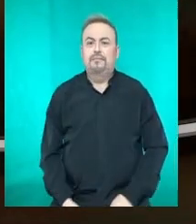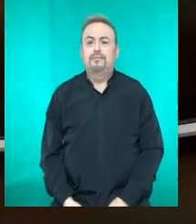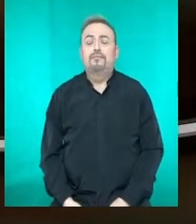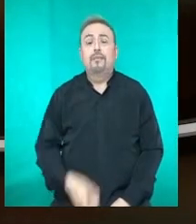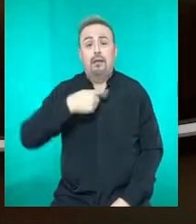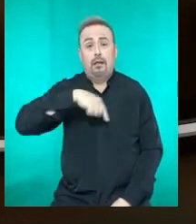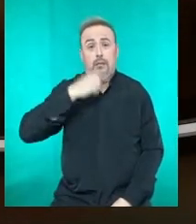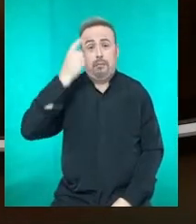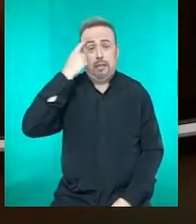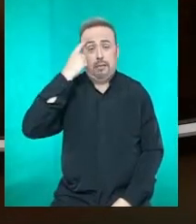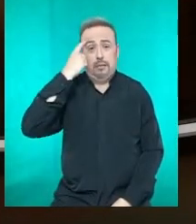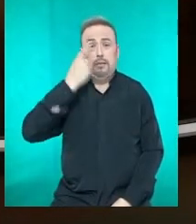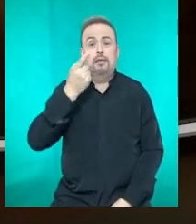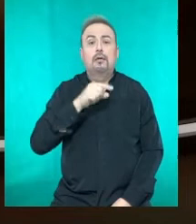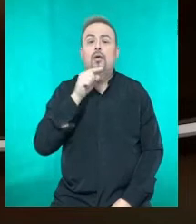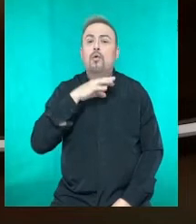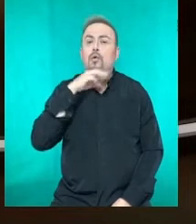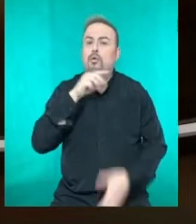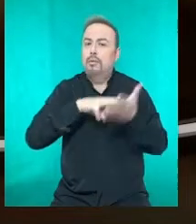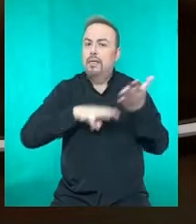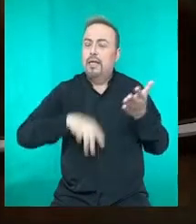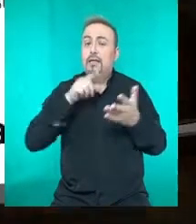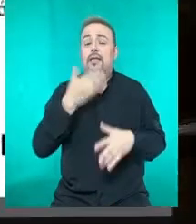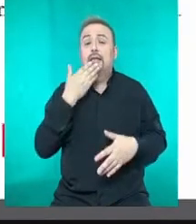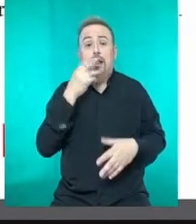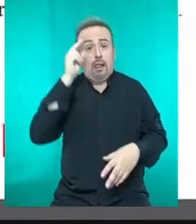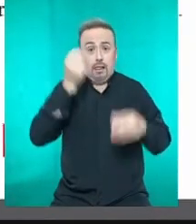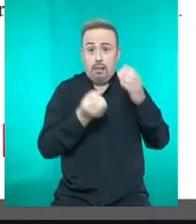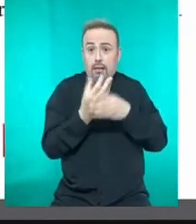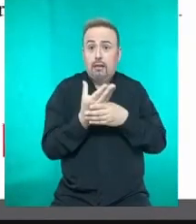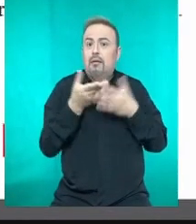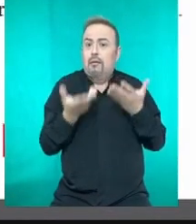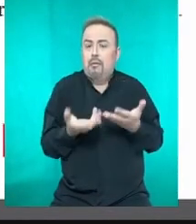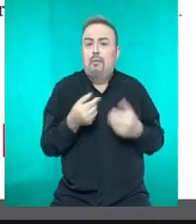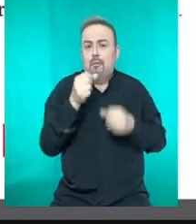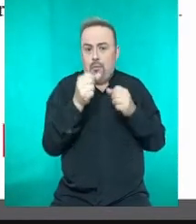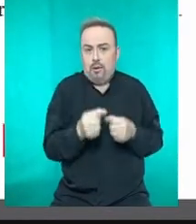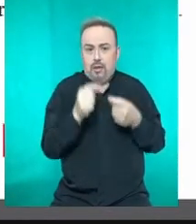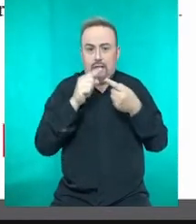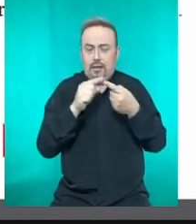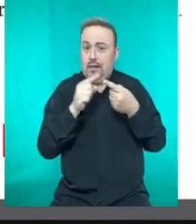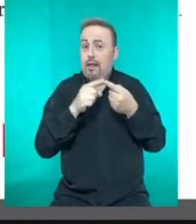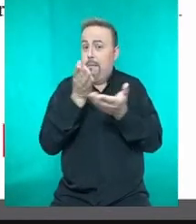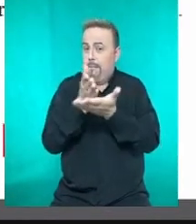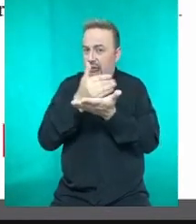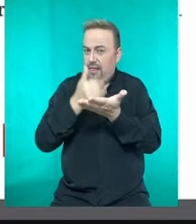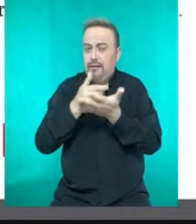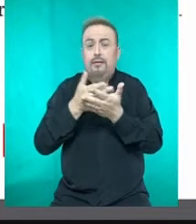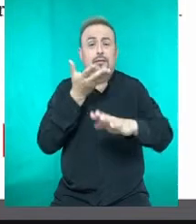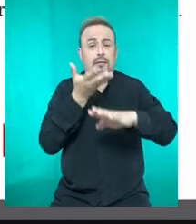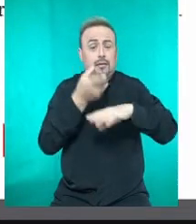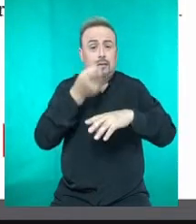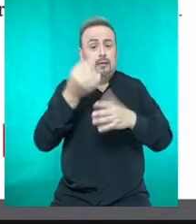Pensando en eso, en el uso de materiales y en el ámbito de innovación, aquí podemos destacar la planificación existente en